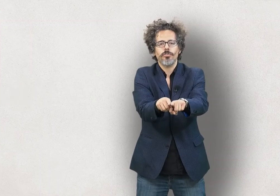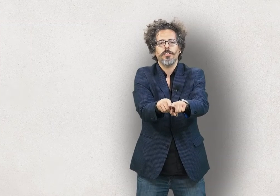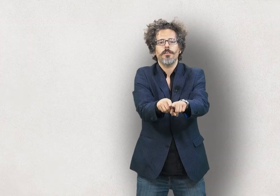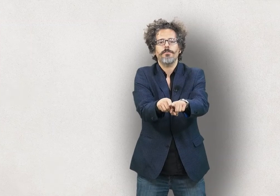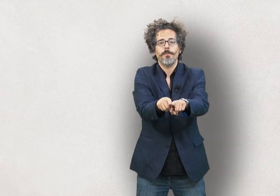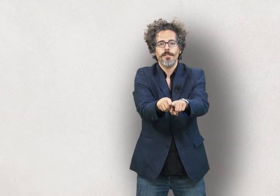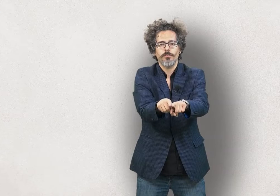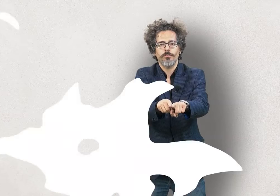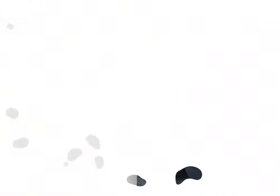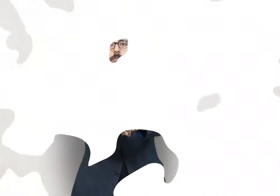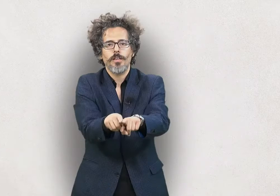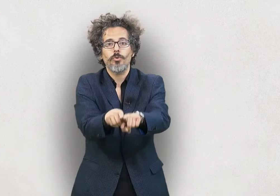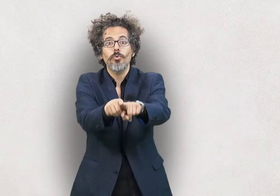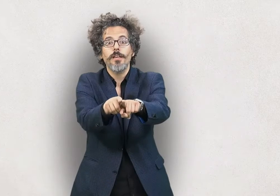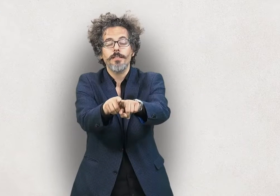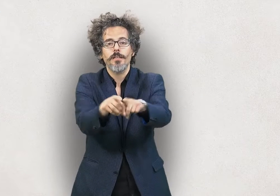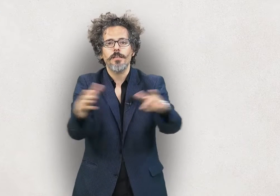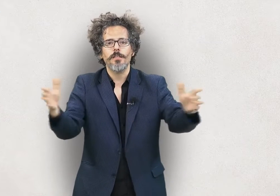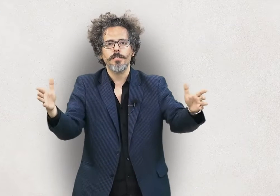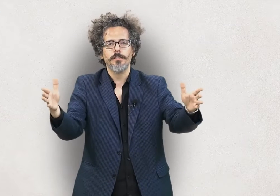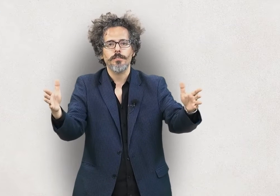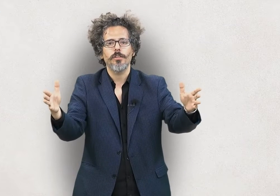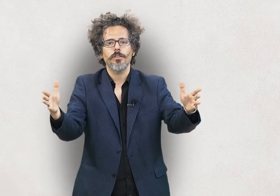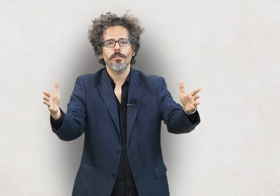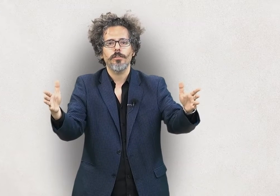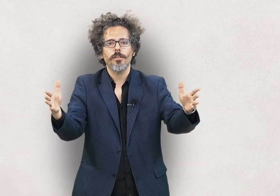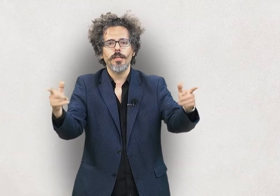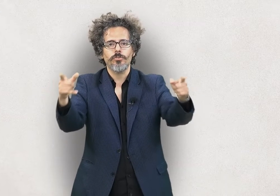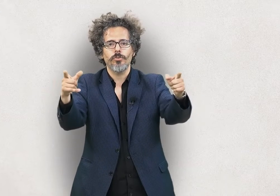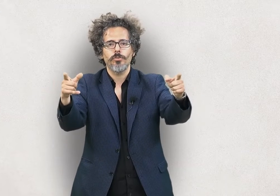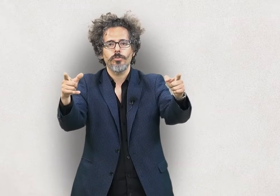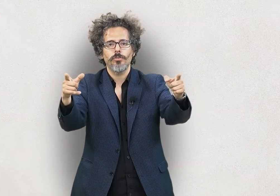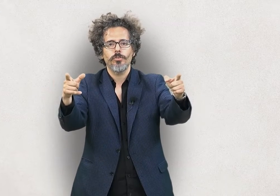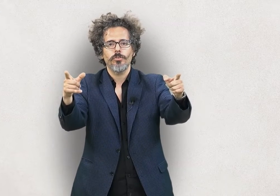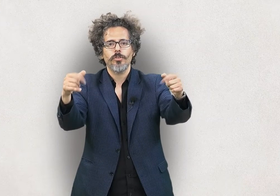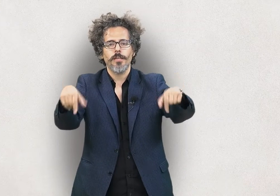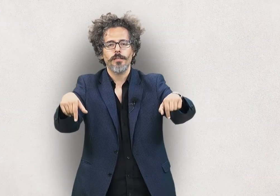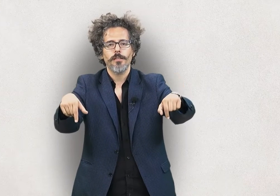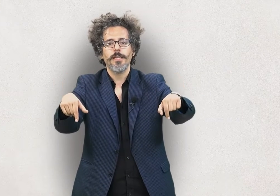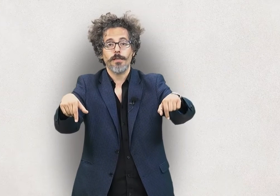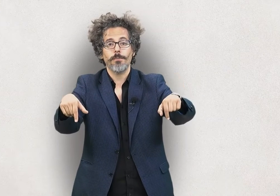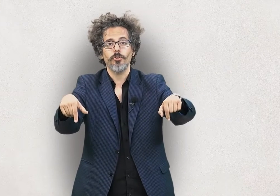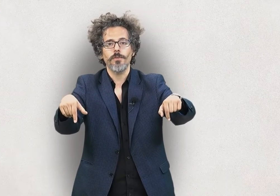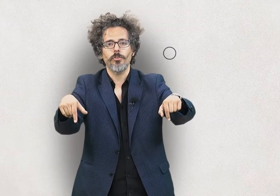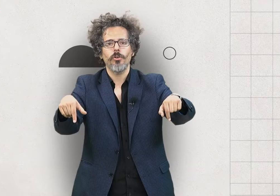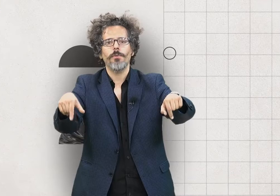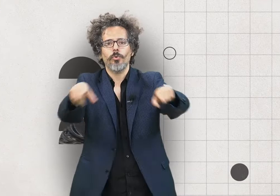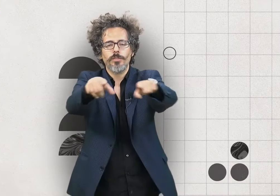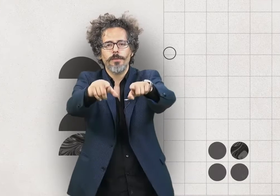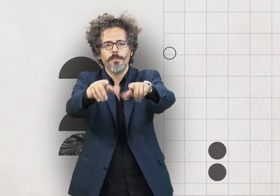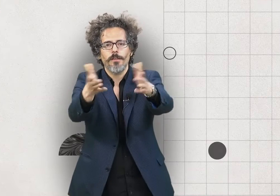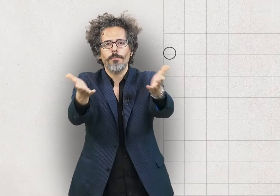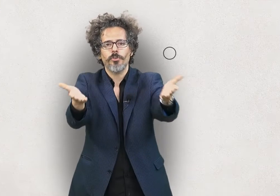el goce femenino. La lujuria es quizás eso que estaba prohibido,